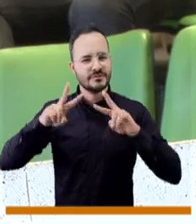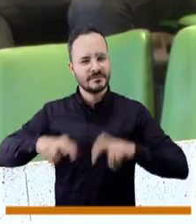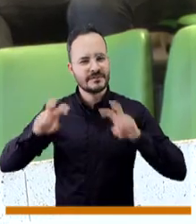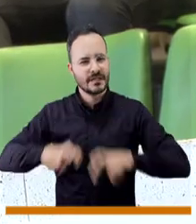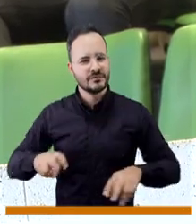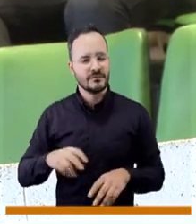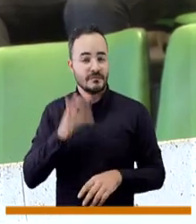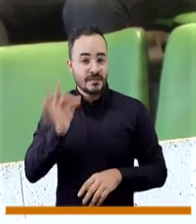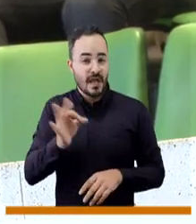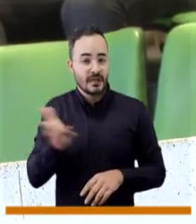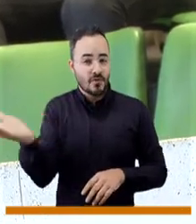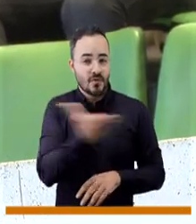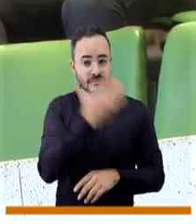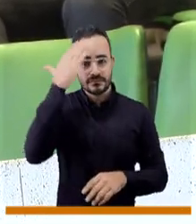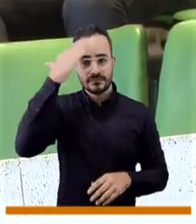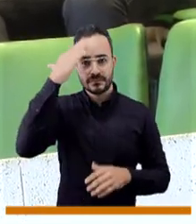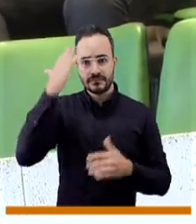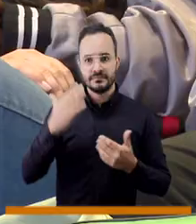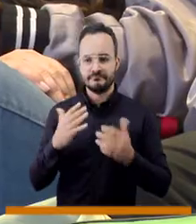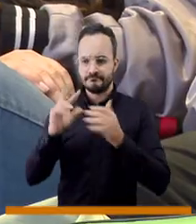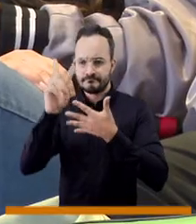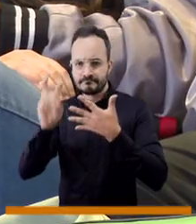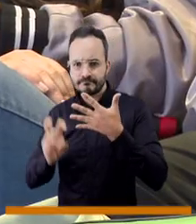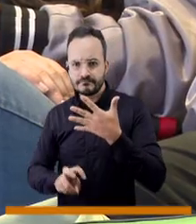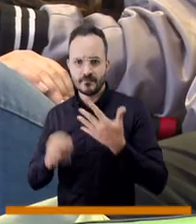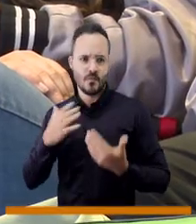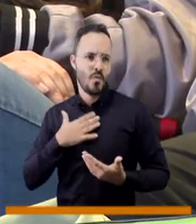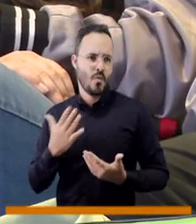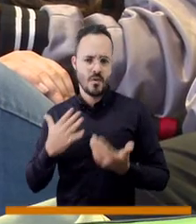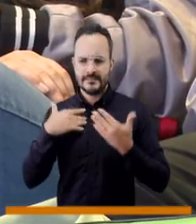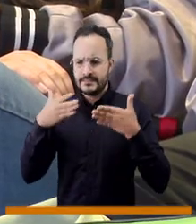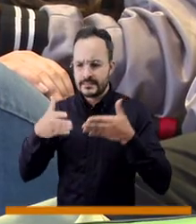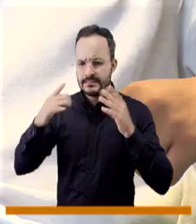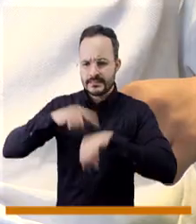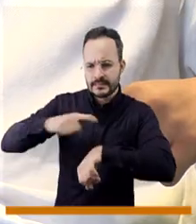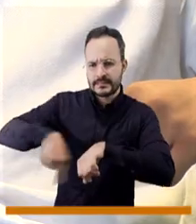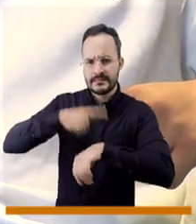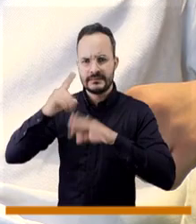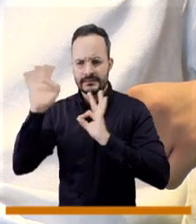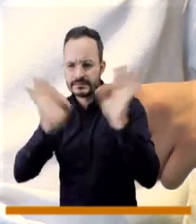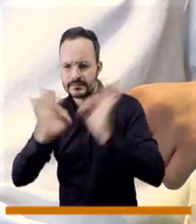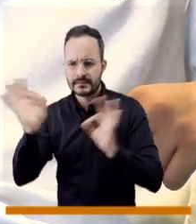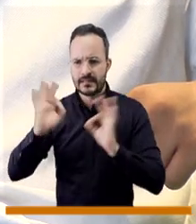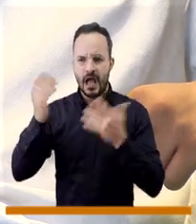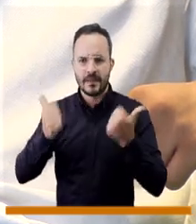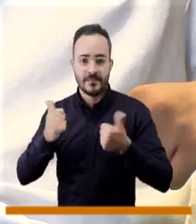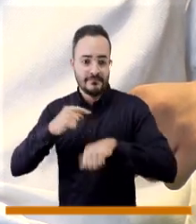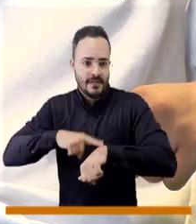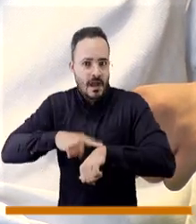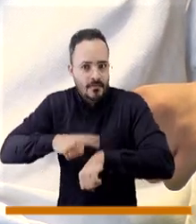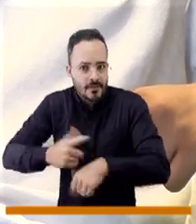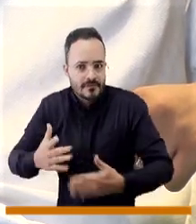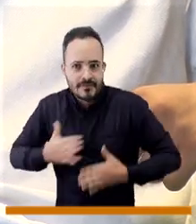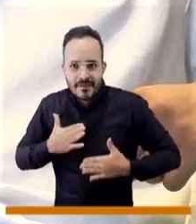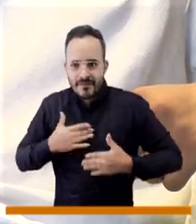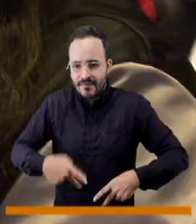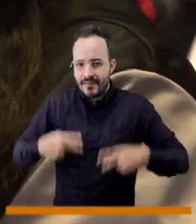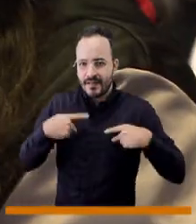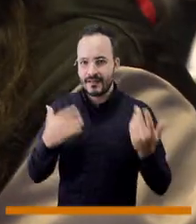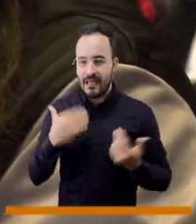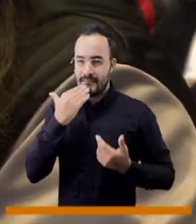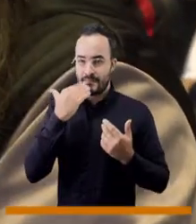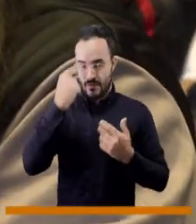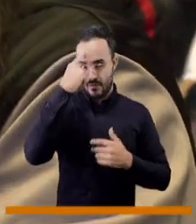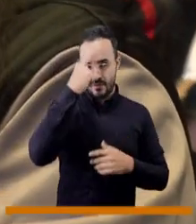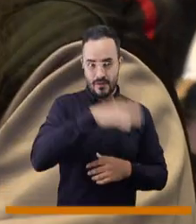son áreas a las que le dedicamos mucho tiempo y dedicación de nuestra vida, incluso personal, y nos parece que el tener